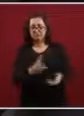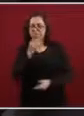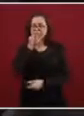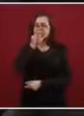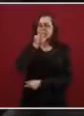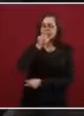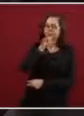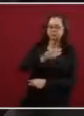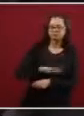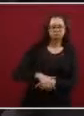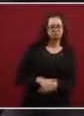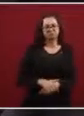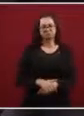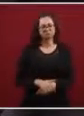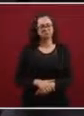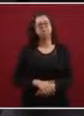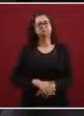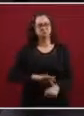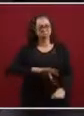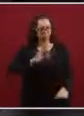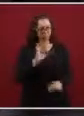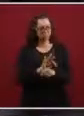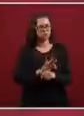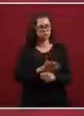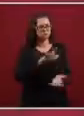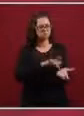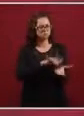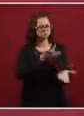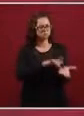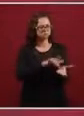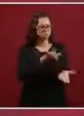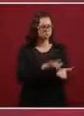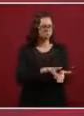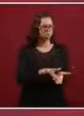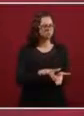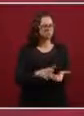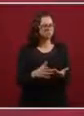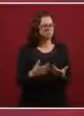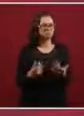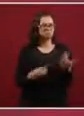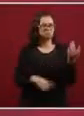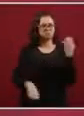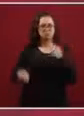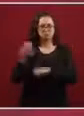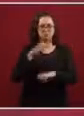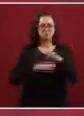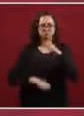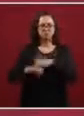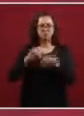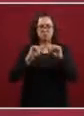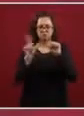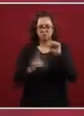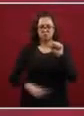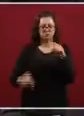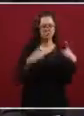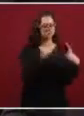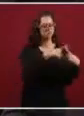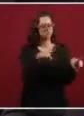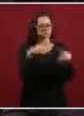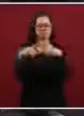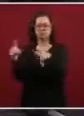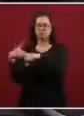está protegiendo, apoyando a las empresas nacionales,